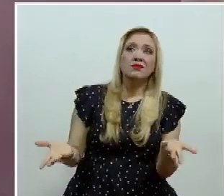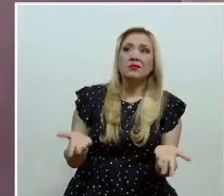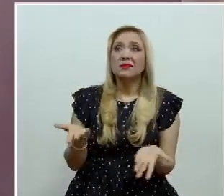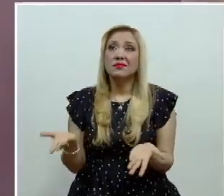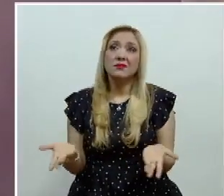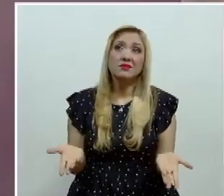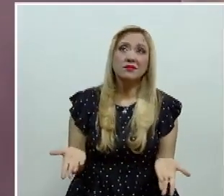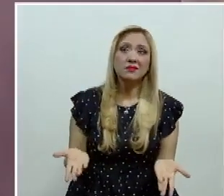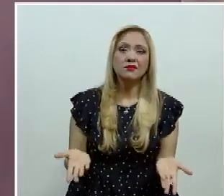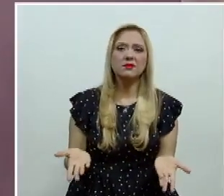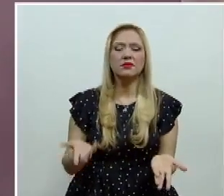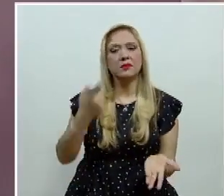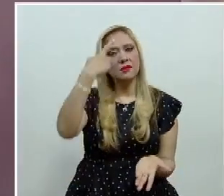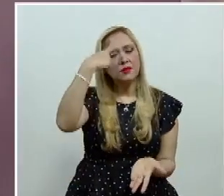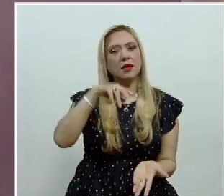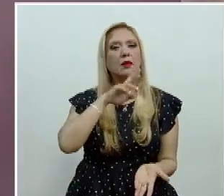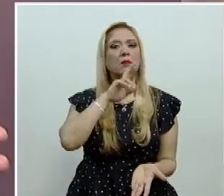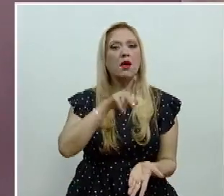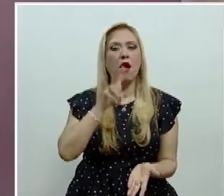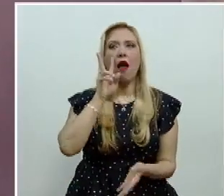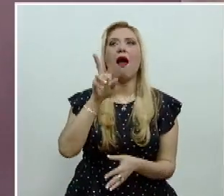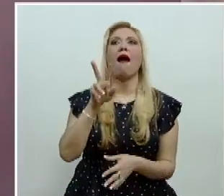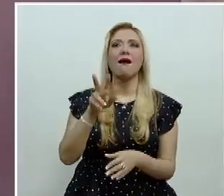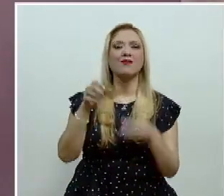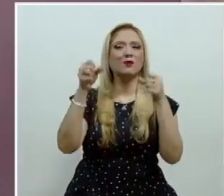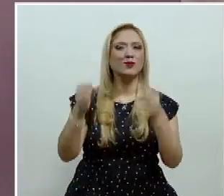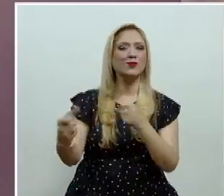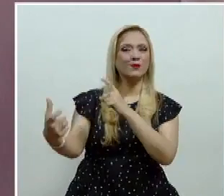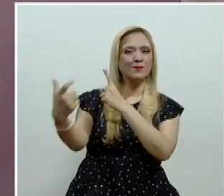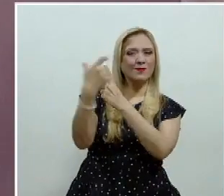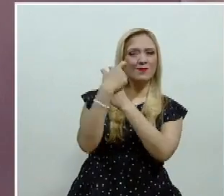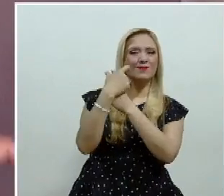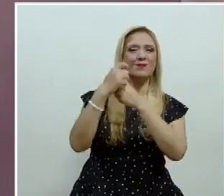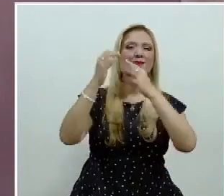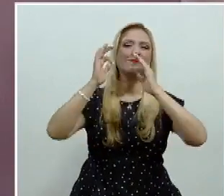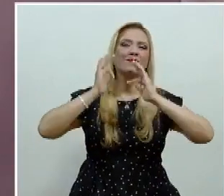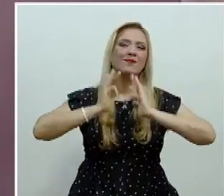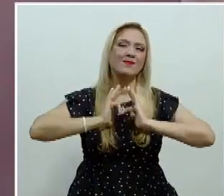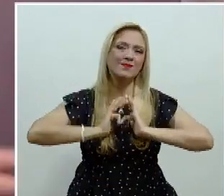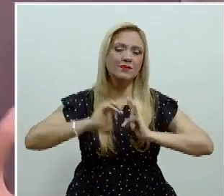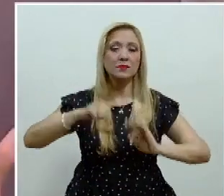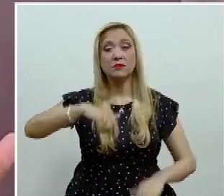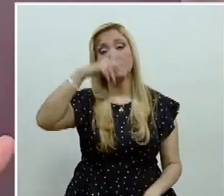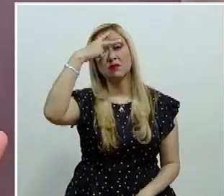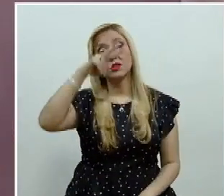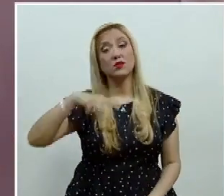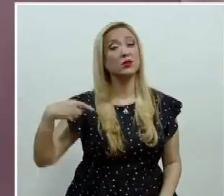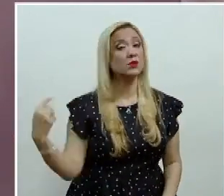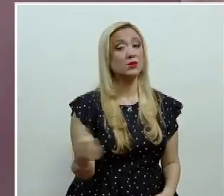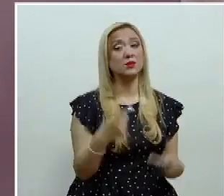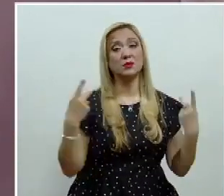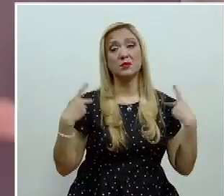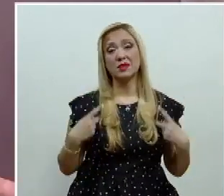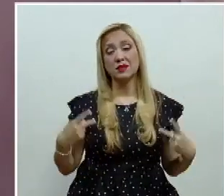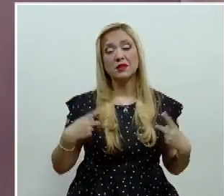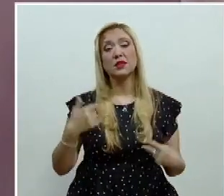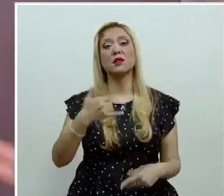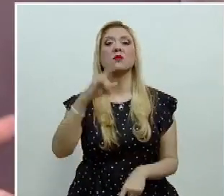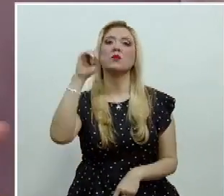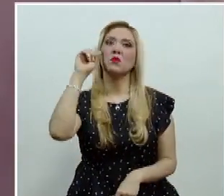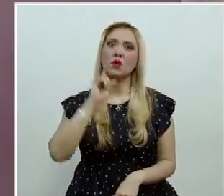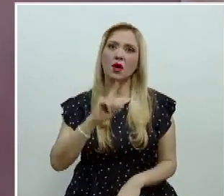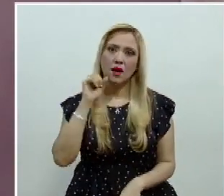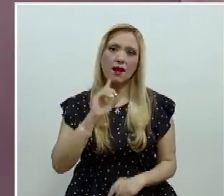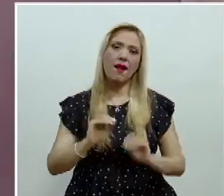todo para mejorar esta percepción de seguridad y esta situación de seguridad en México para todas las personas, pero también para las mujeres